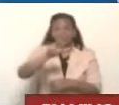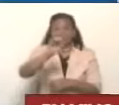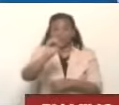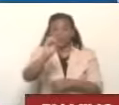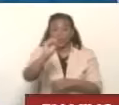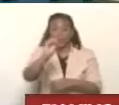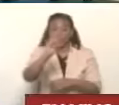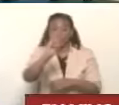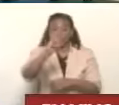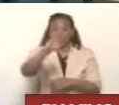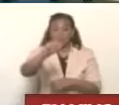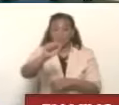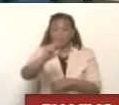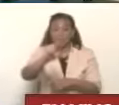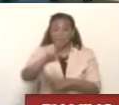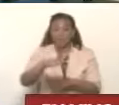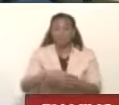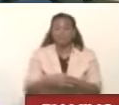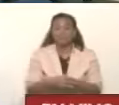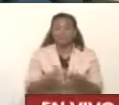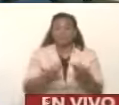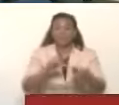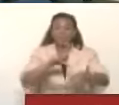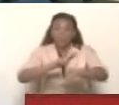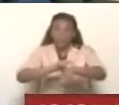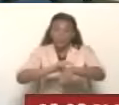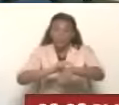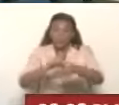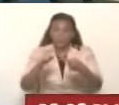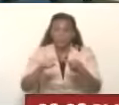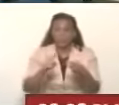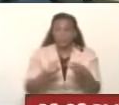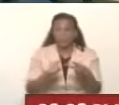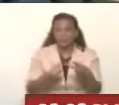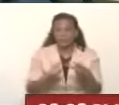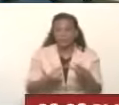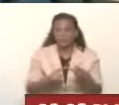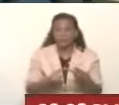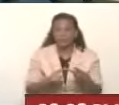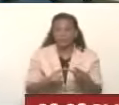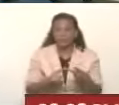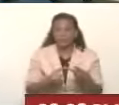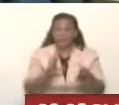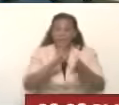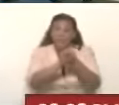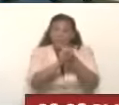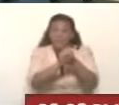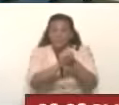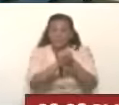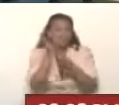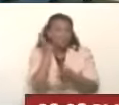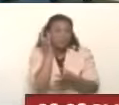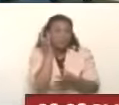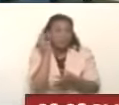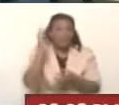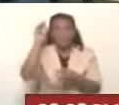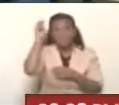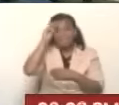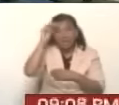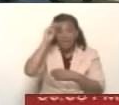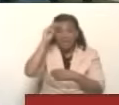Rivas. Bienvenida, Yoisimar, doctora. La compañera